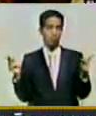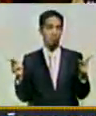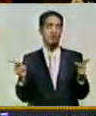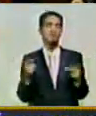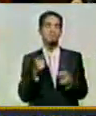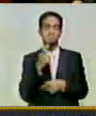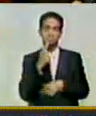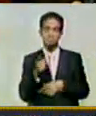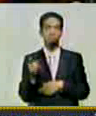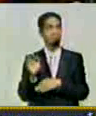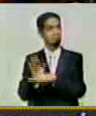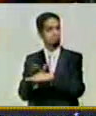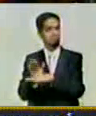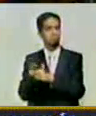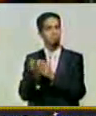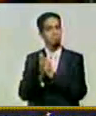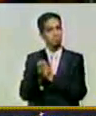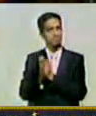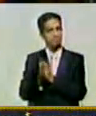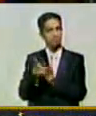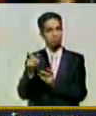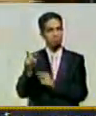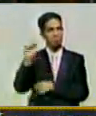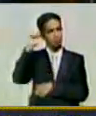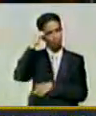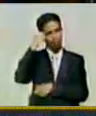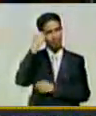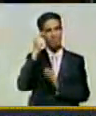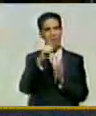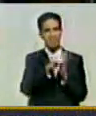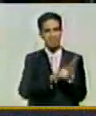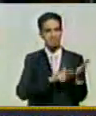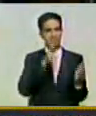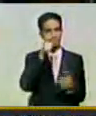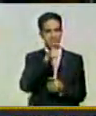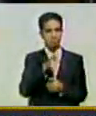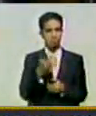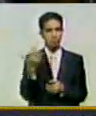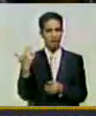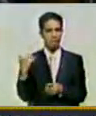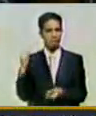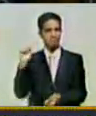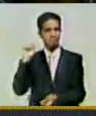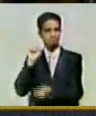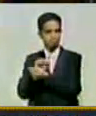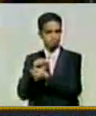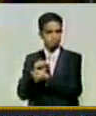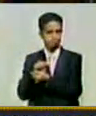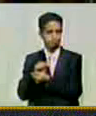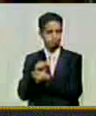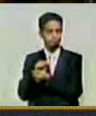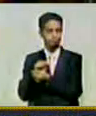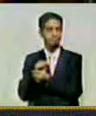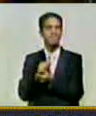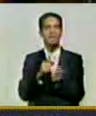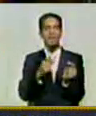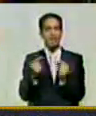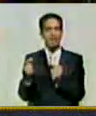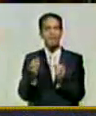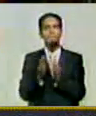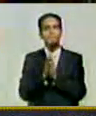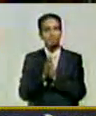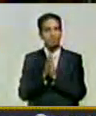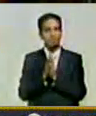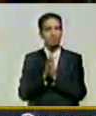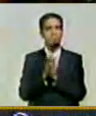listas que fueron presentadas y que fueron cruzadas y que generan este resultado hoy, pero que no es